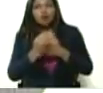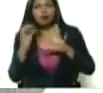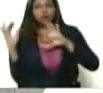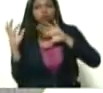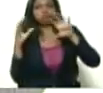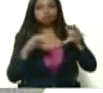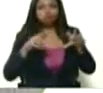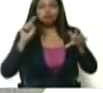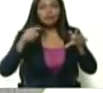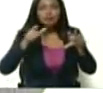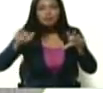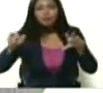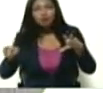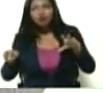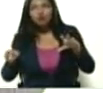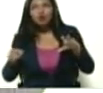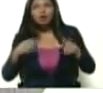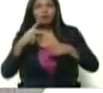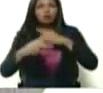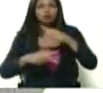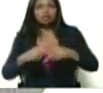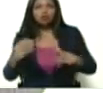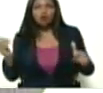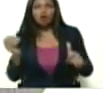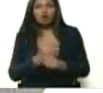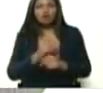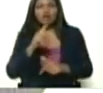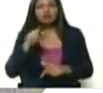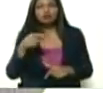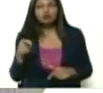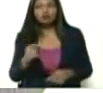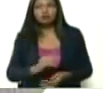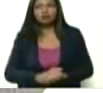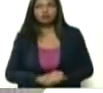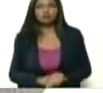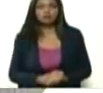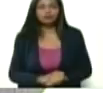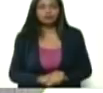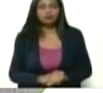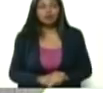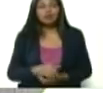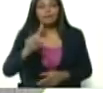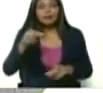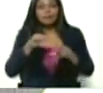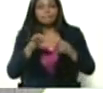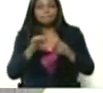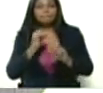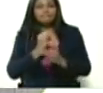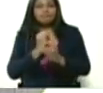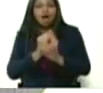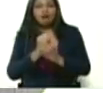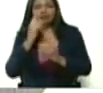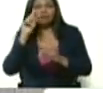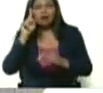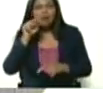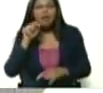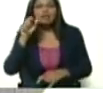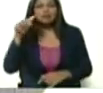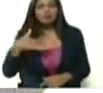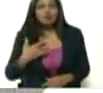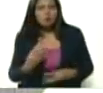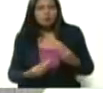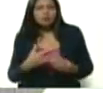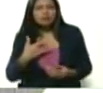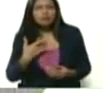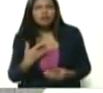derivadas también de procesos de detección, tales como la encuesta Patria, que al momento